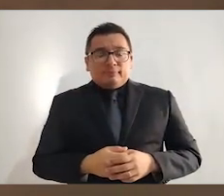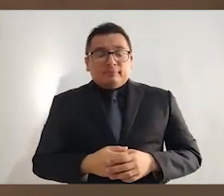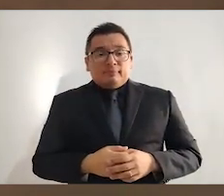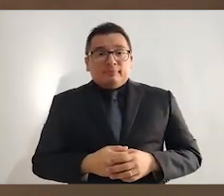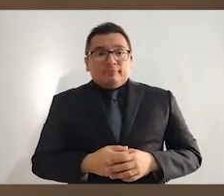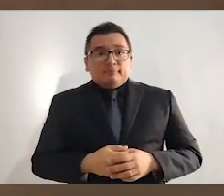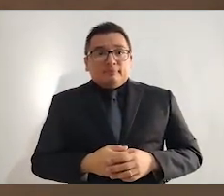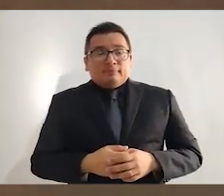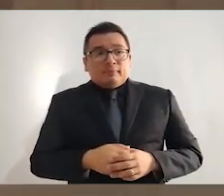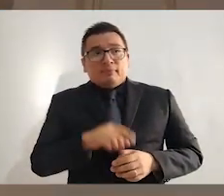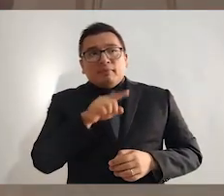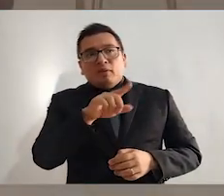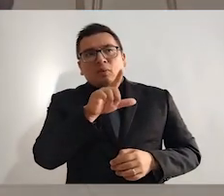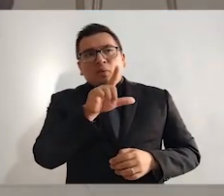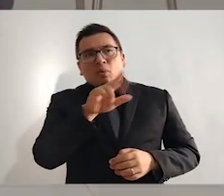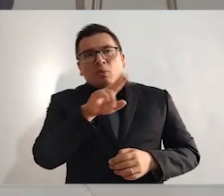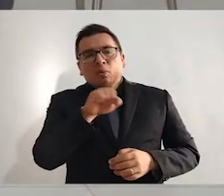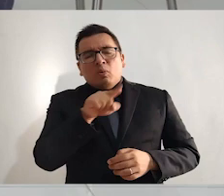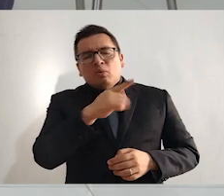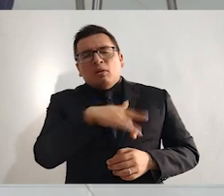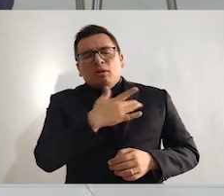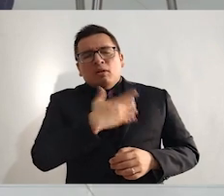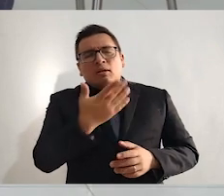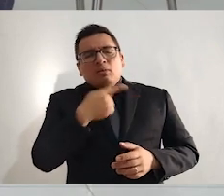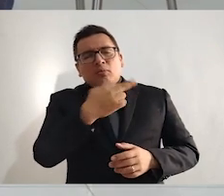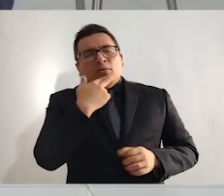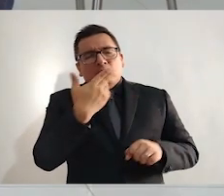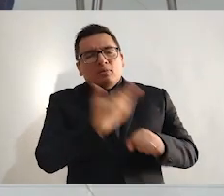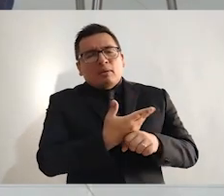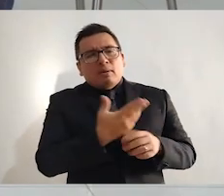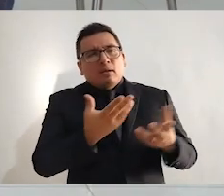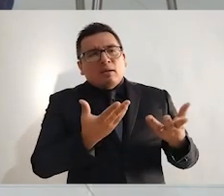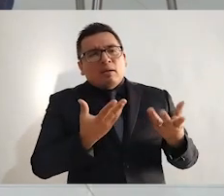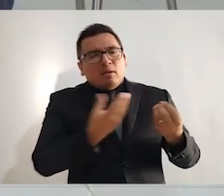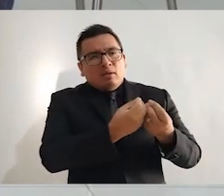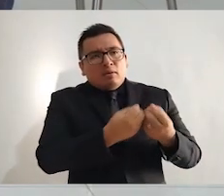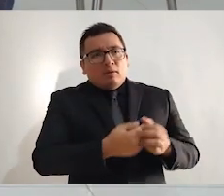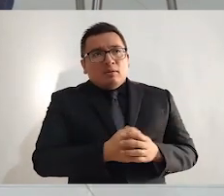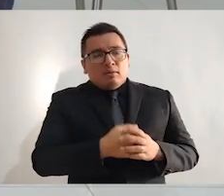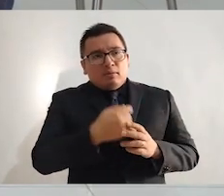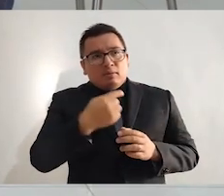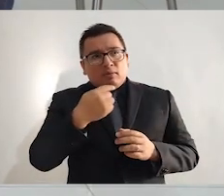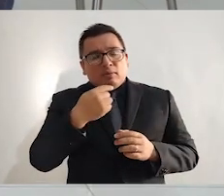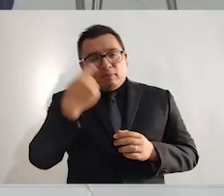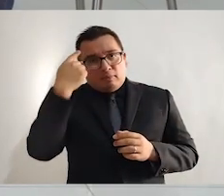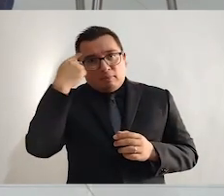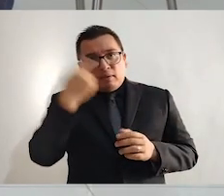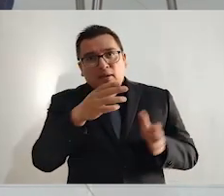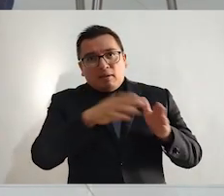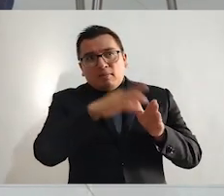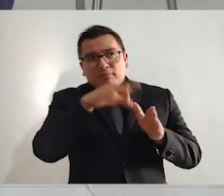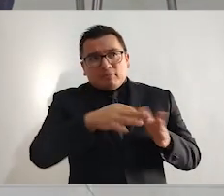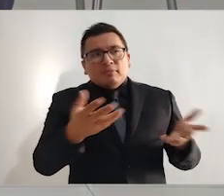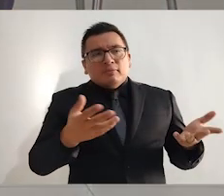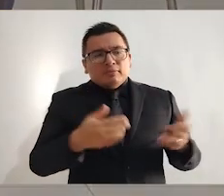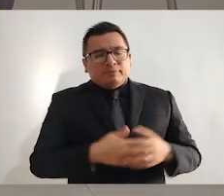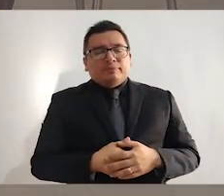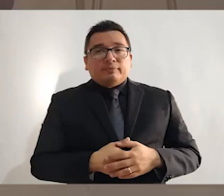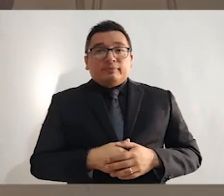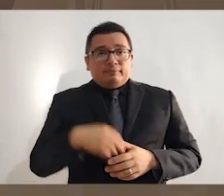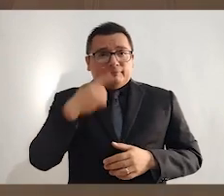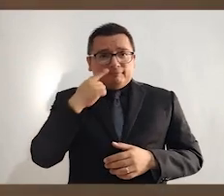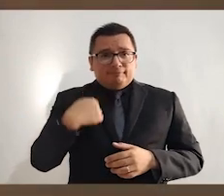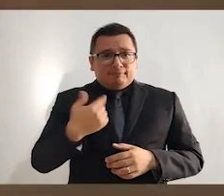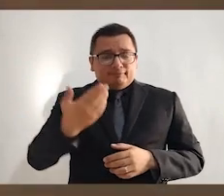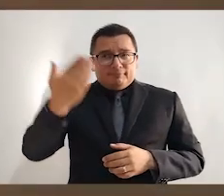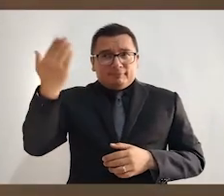para Luz María, participar en el comité electoral? ¿Qué experiencia le dejó? Fue una muy buena experiencia. Cuando